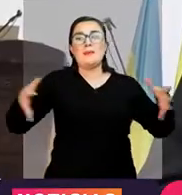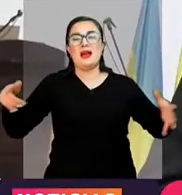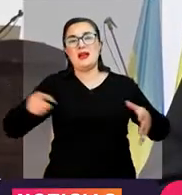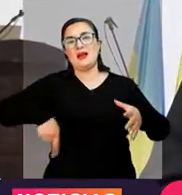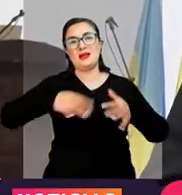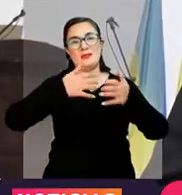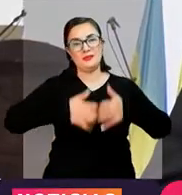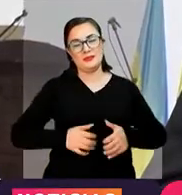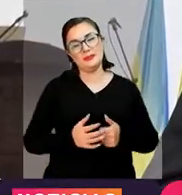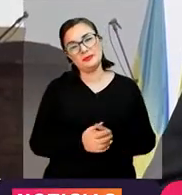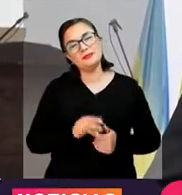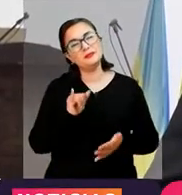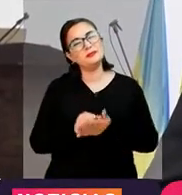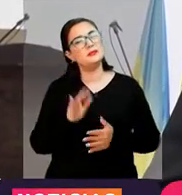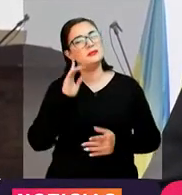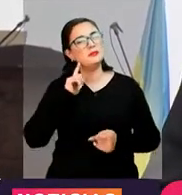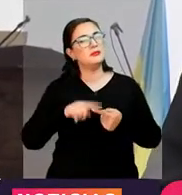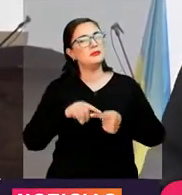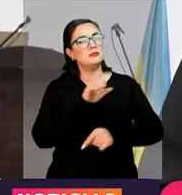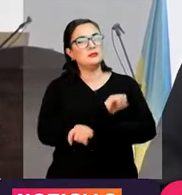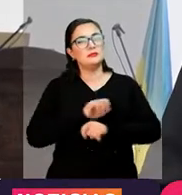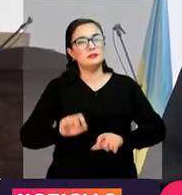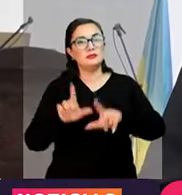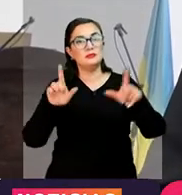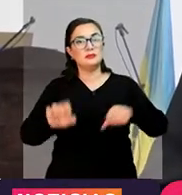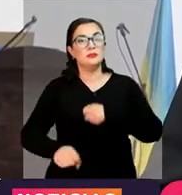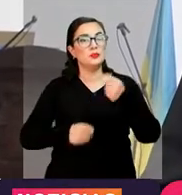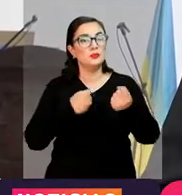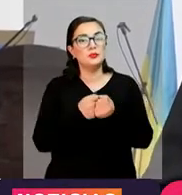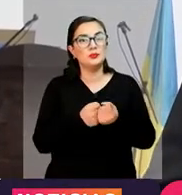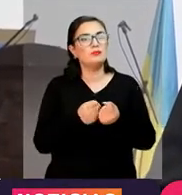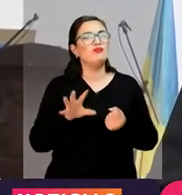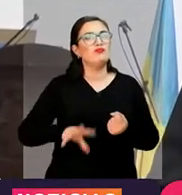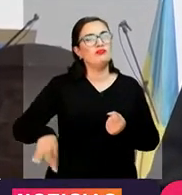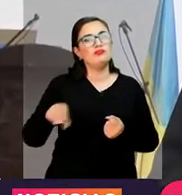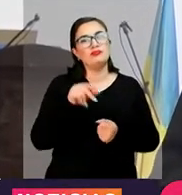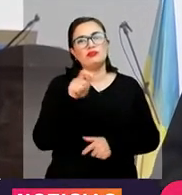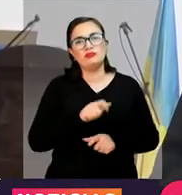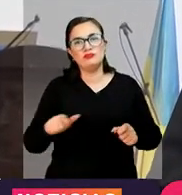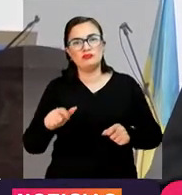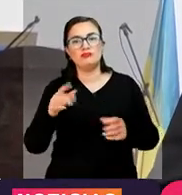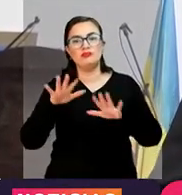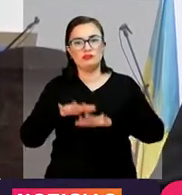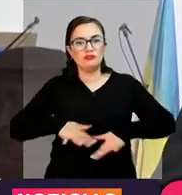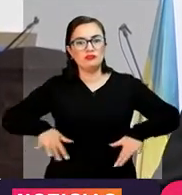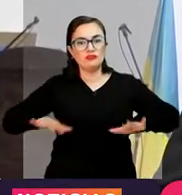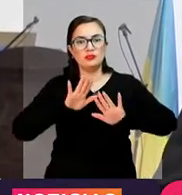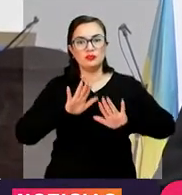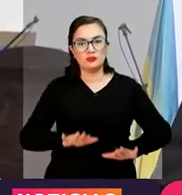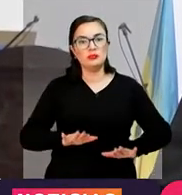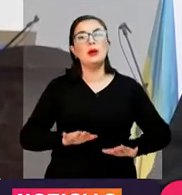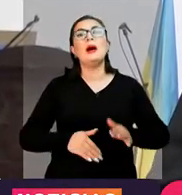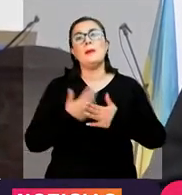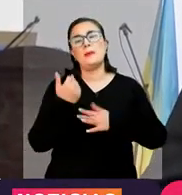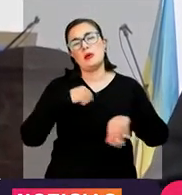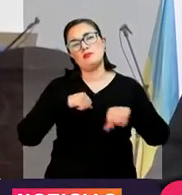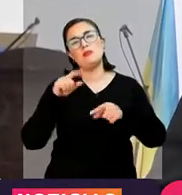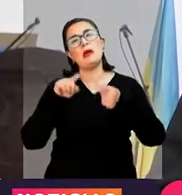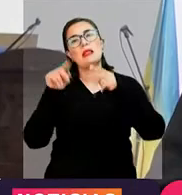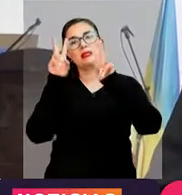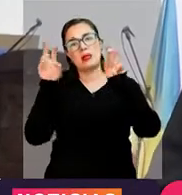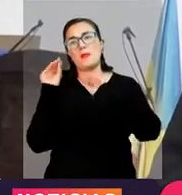es una plataforma que le da la posibilidad a todos los emprendedores de nuestro municipio a iniciar capacitación